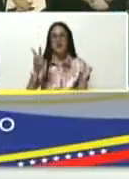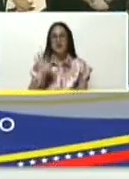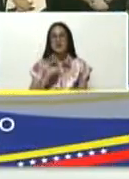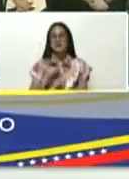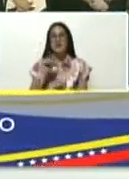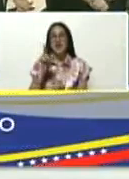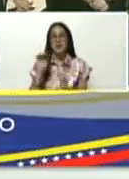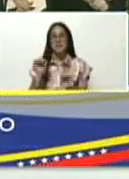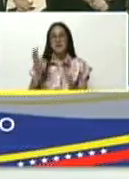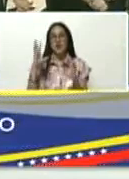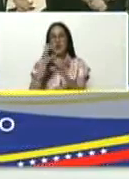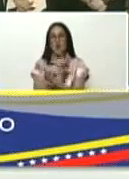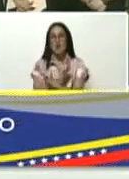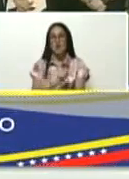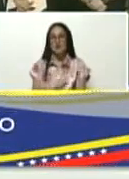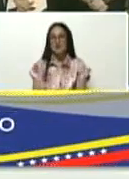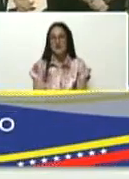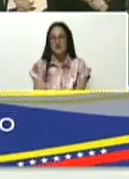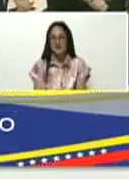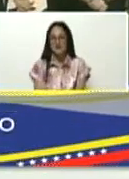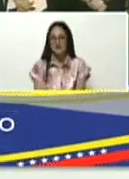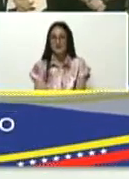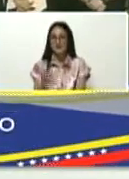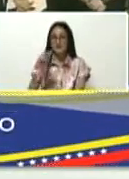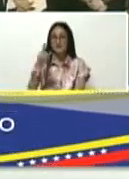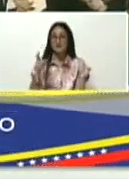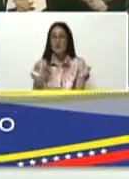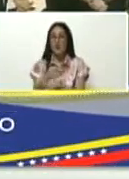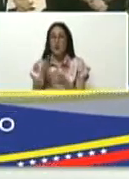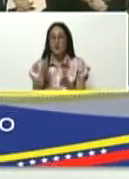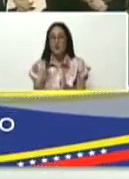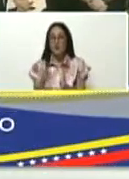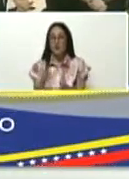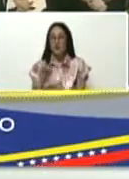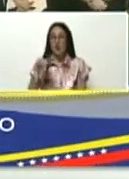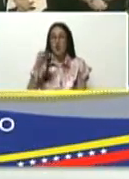allá. Allá está el gobernador José Vázquez,